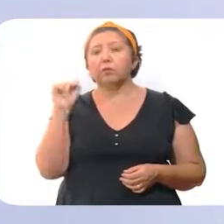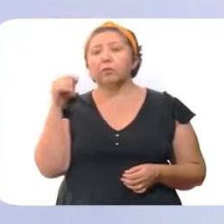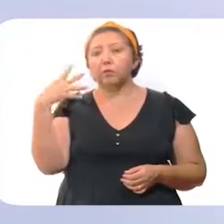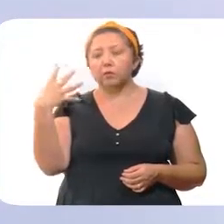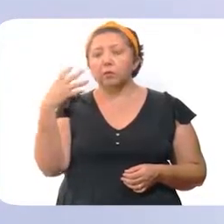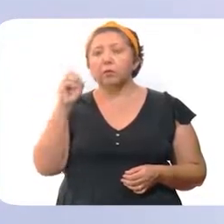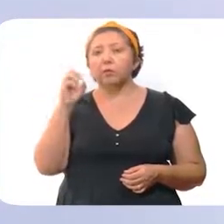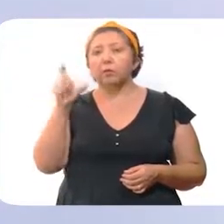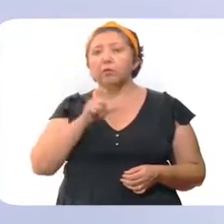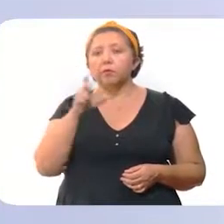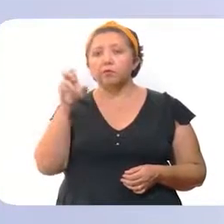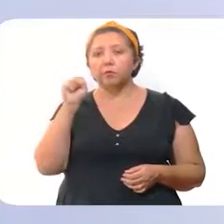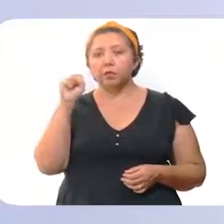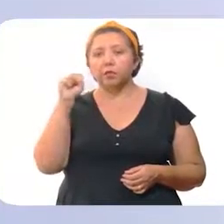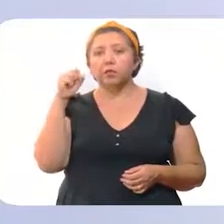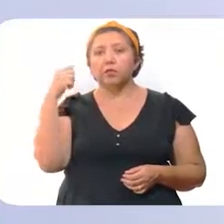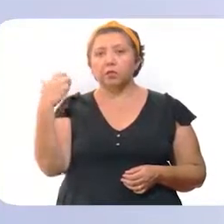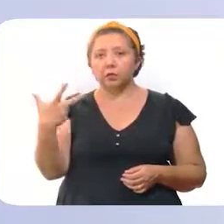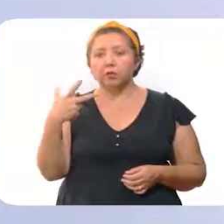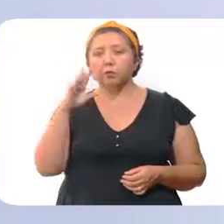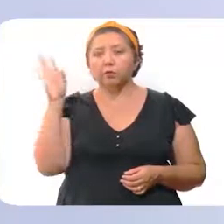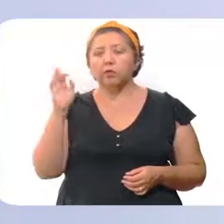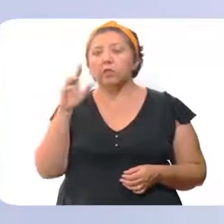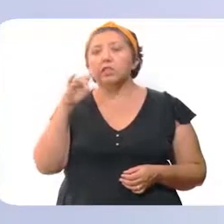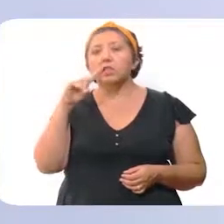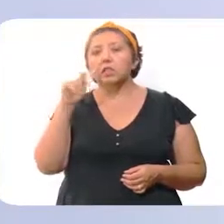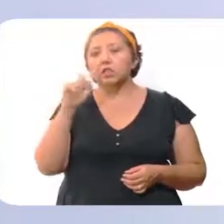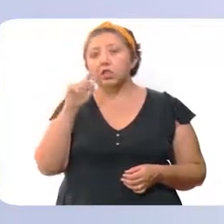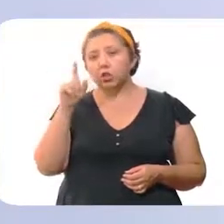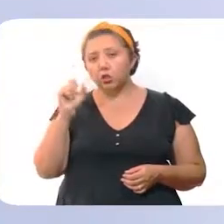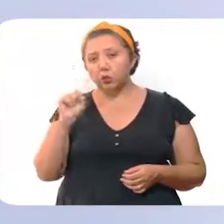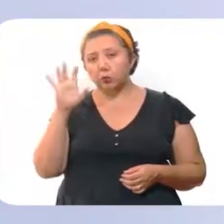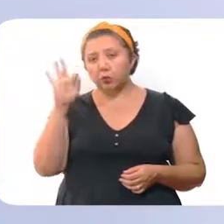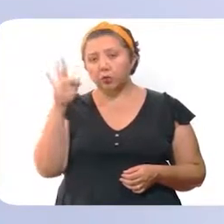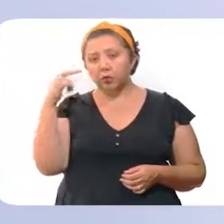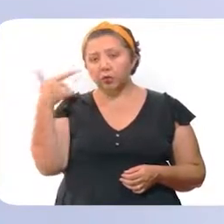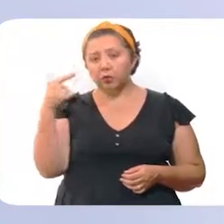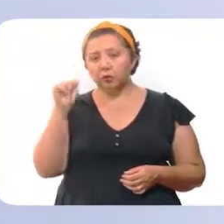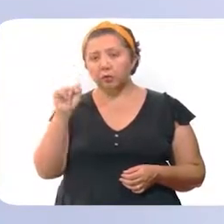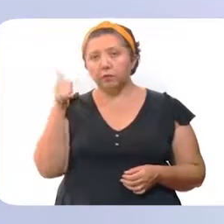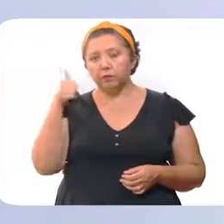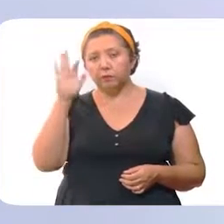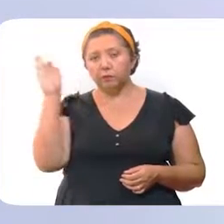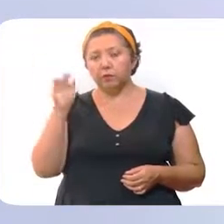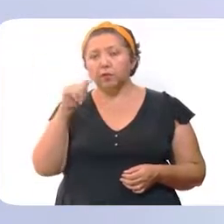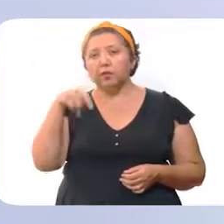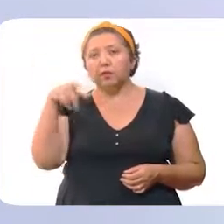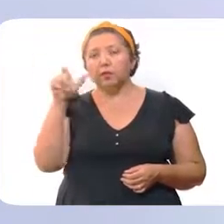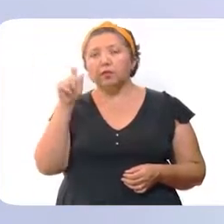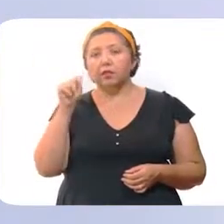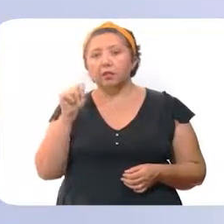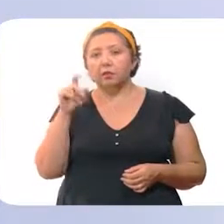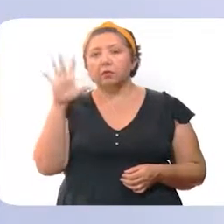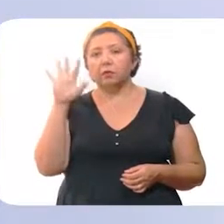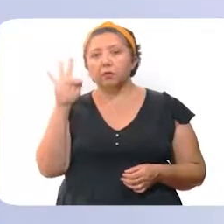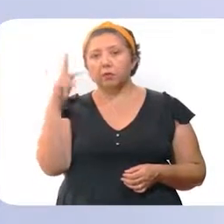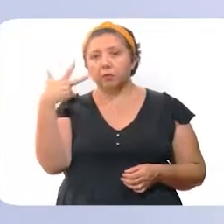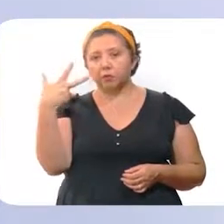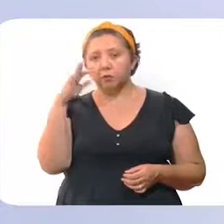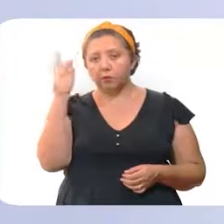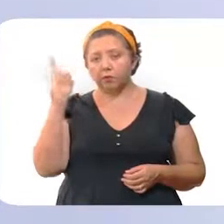44.4%, Muxupip 68%, Chiquinzonot 47.6%, Tequit